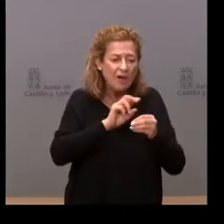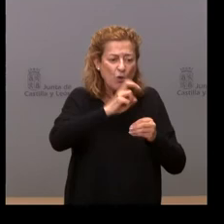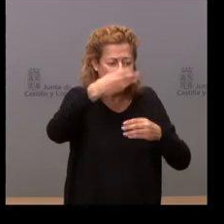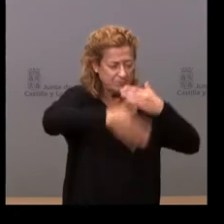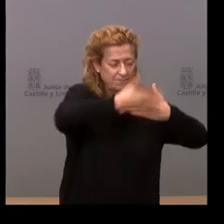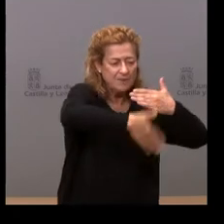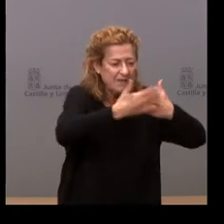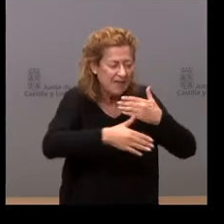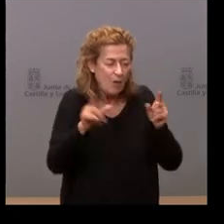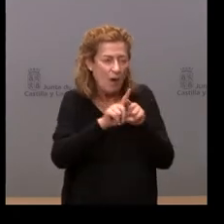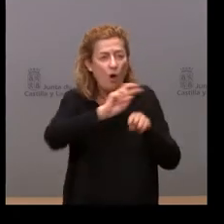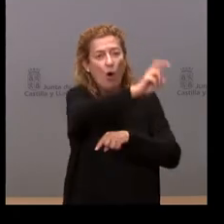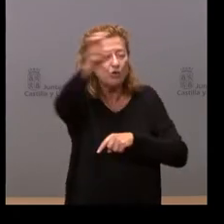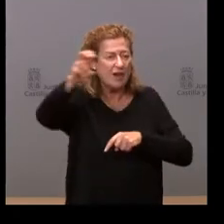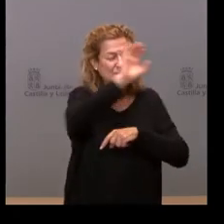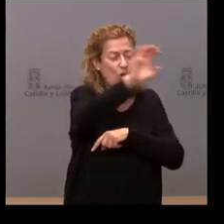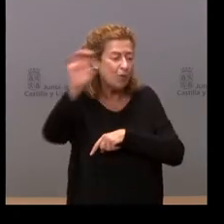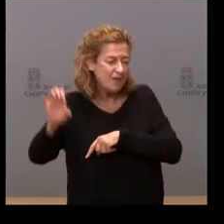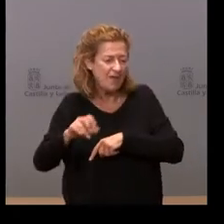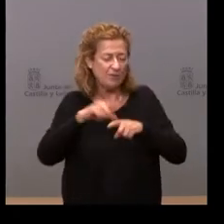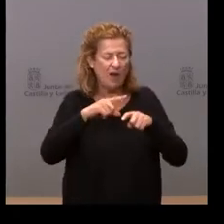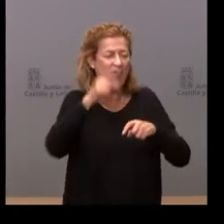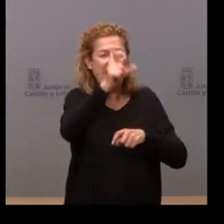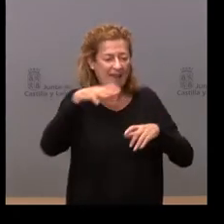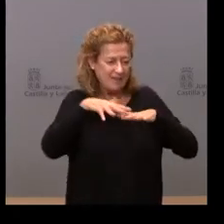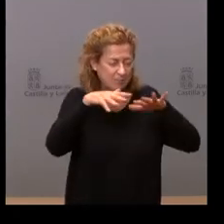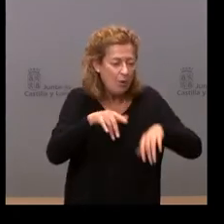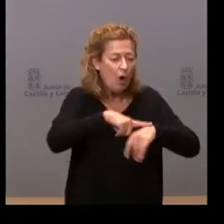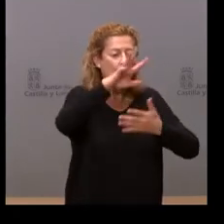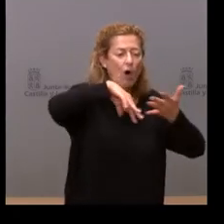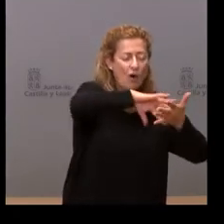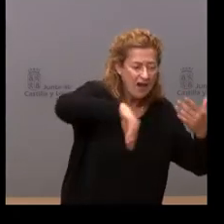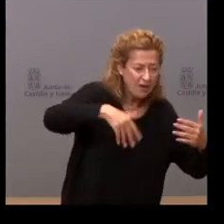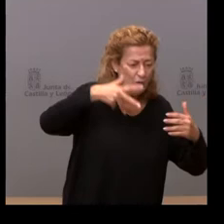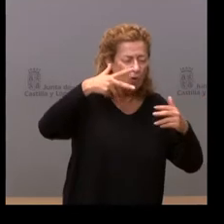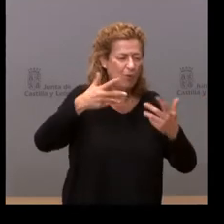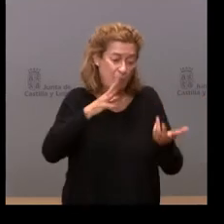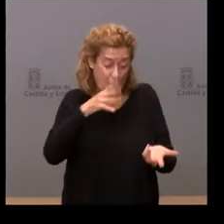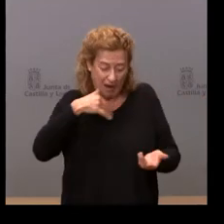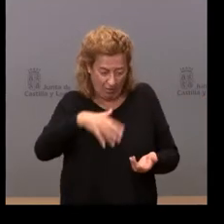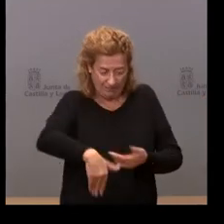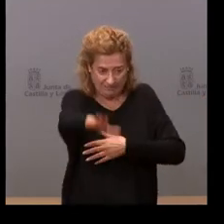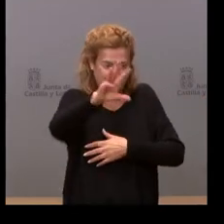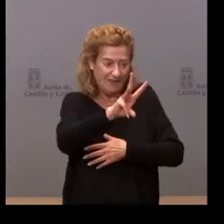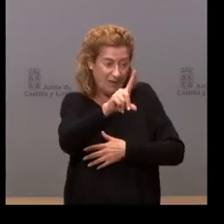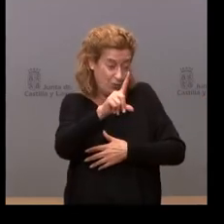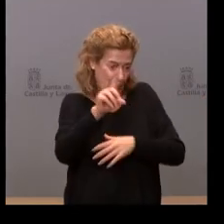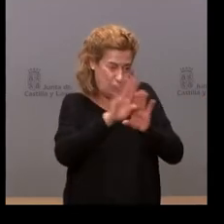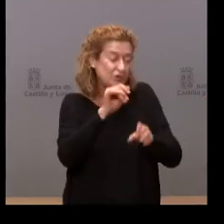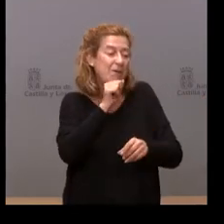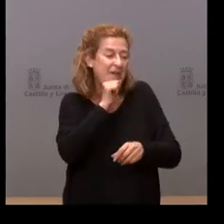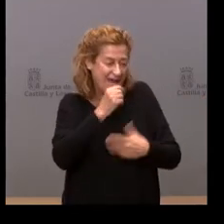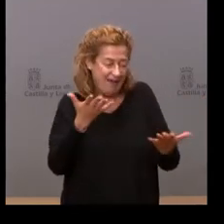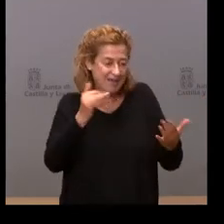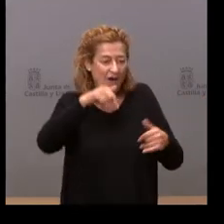como se ha hecho en otras comunidades en cuanto a foros horarios y demás teniendo en cuenta que viene la noche de fin de año y que hoy